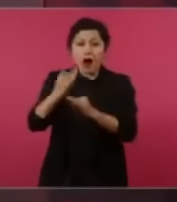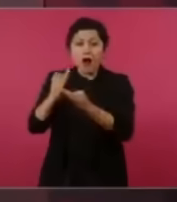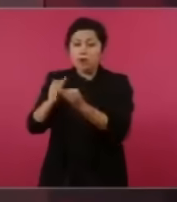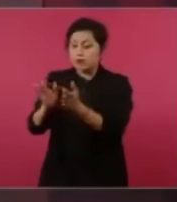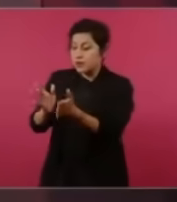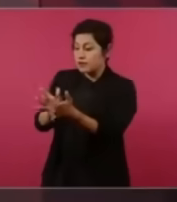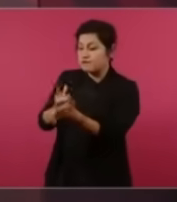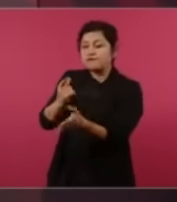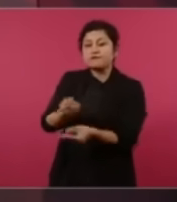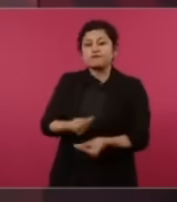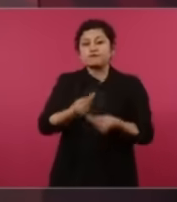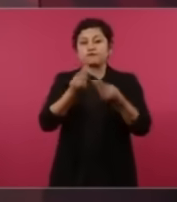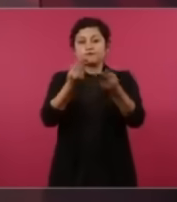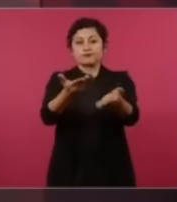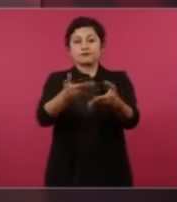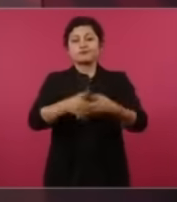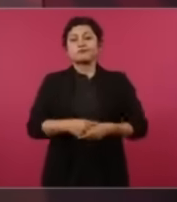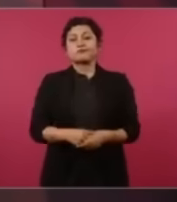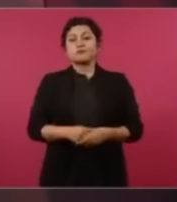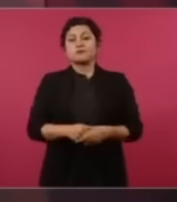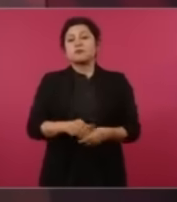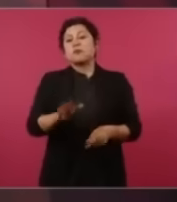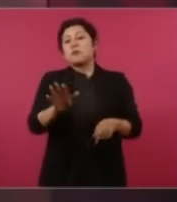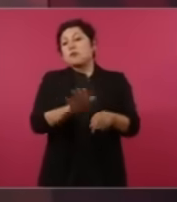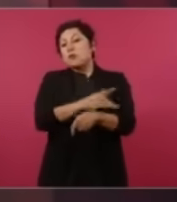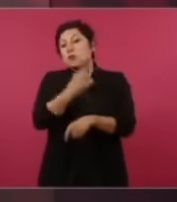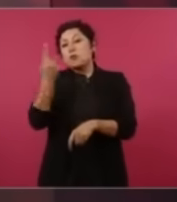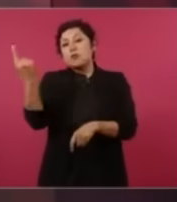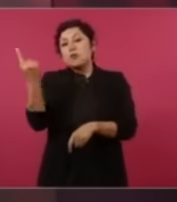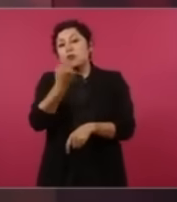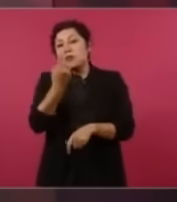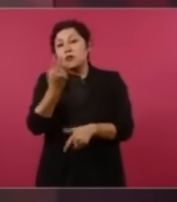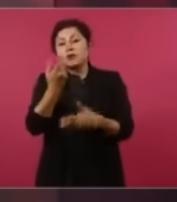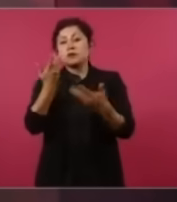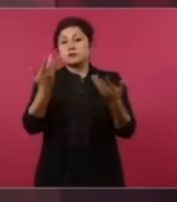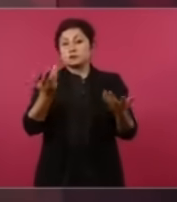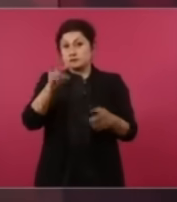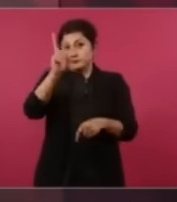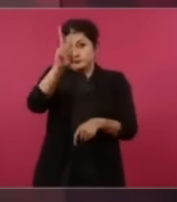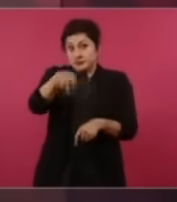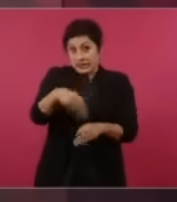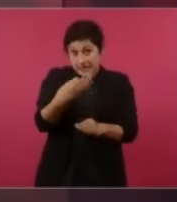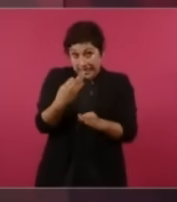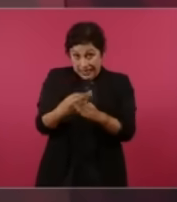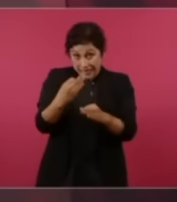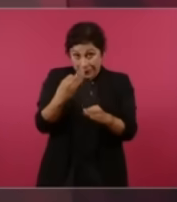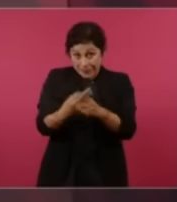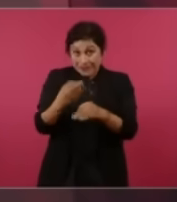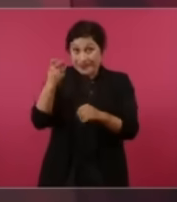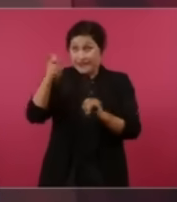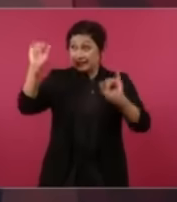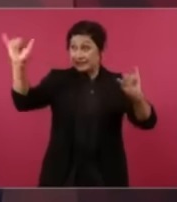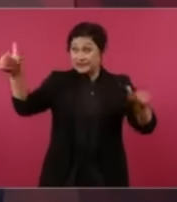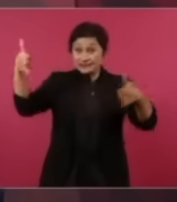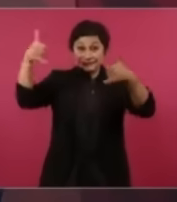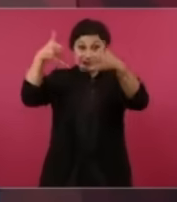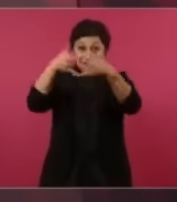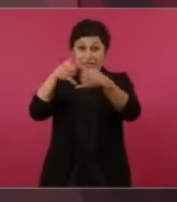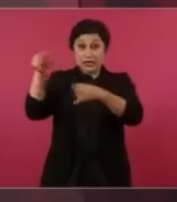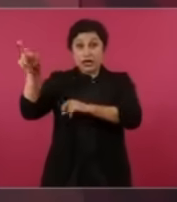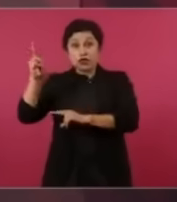porque ya ahora el comportamiento de Roberto Hernández y de la maestra Elbester es